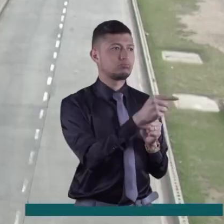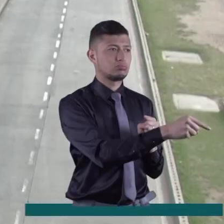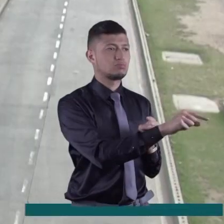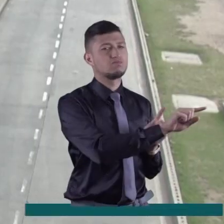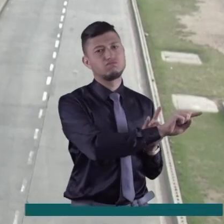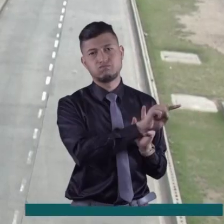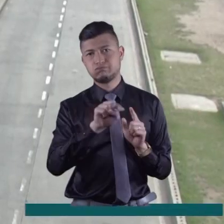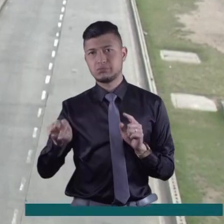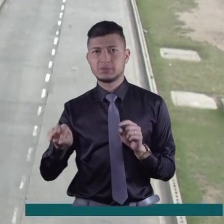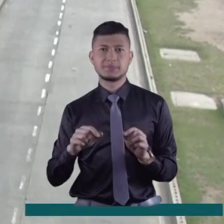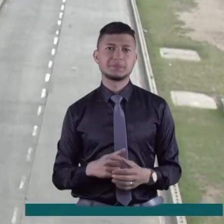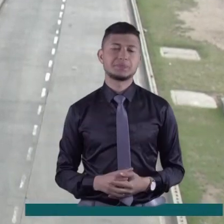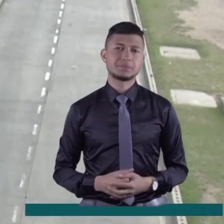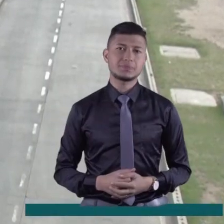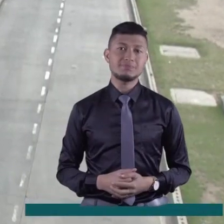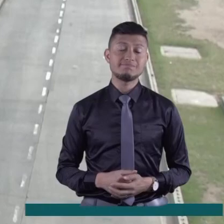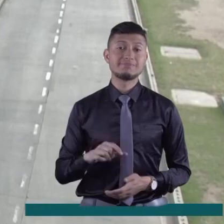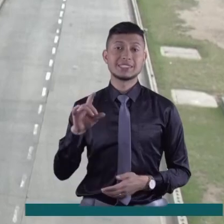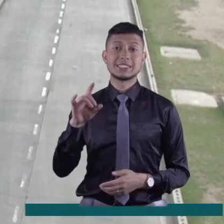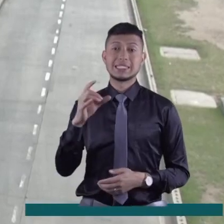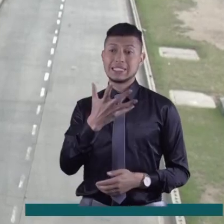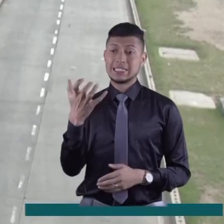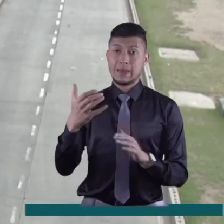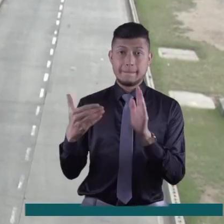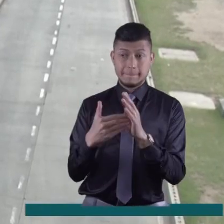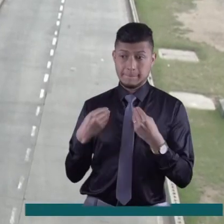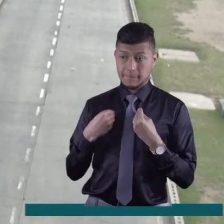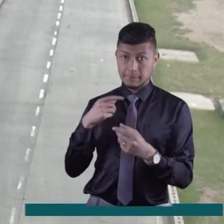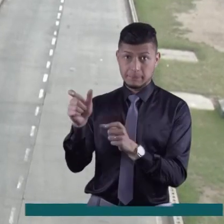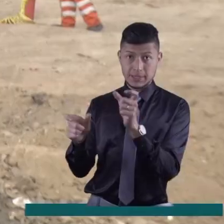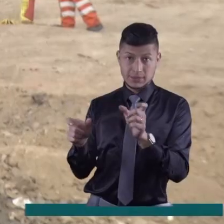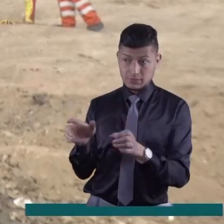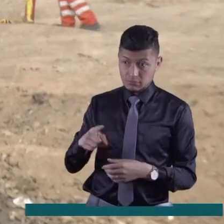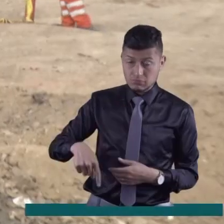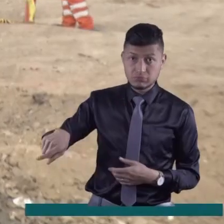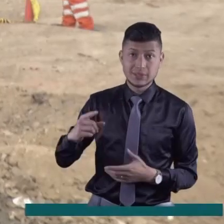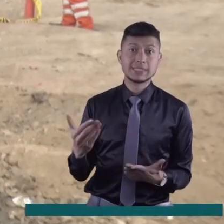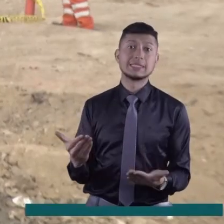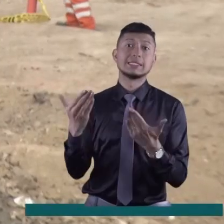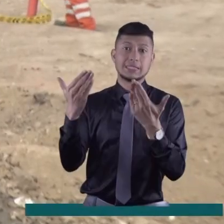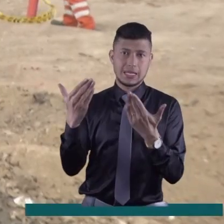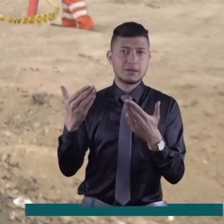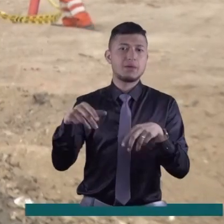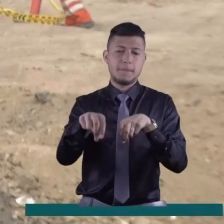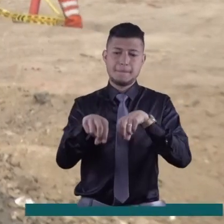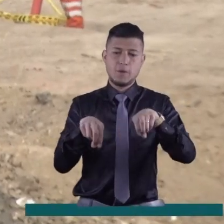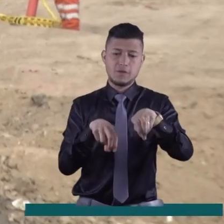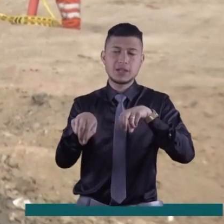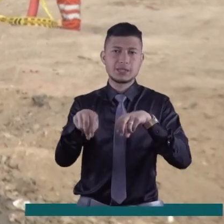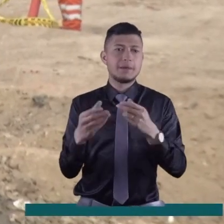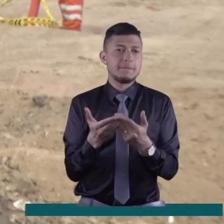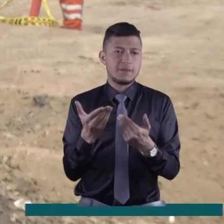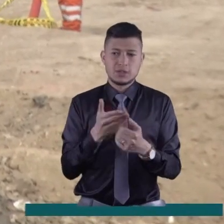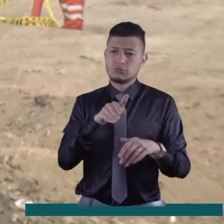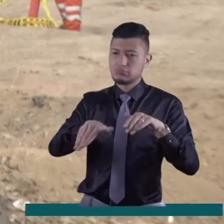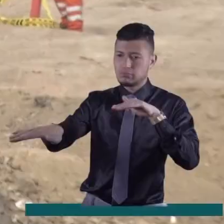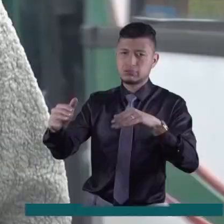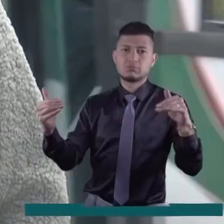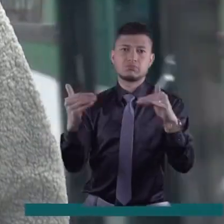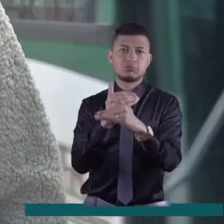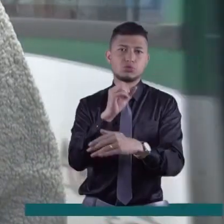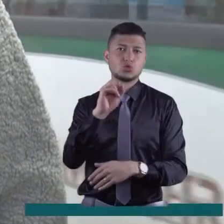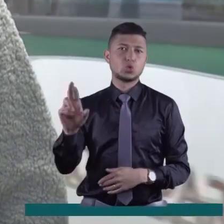Soacha. 500.000 habitantes se beneficiarán con este proyecto que busca facilitar la movilidad por el corredor vial de la autopista